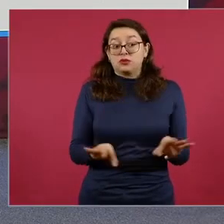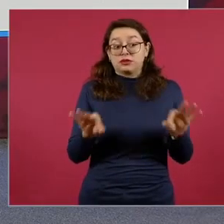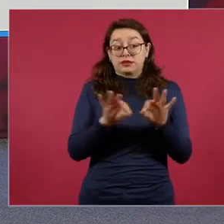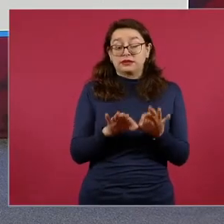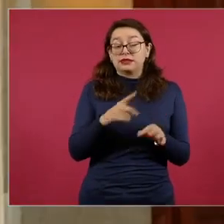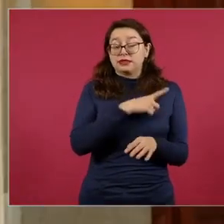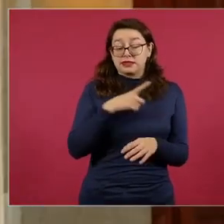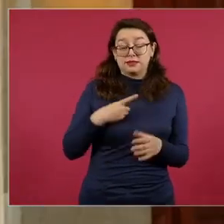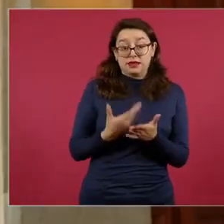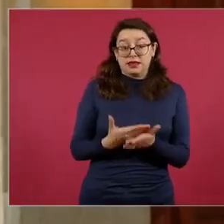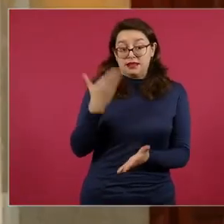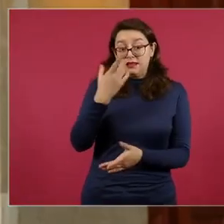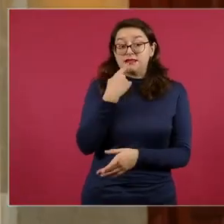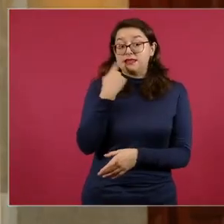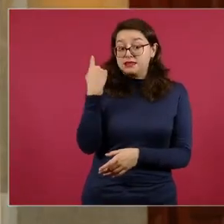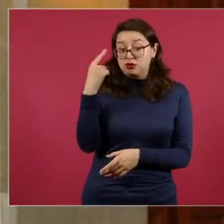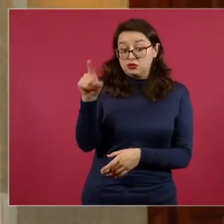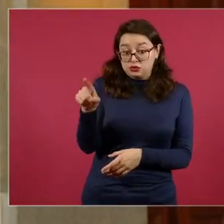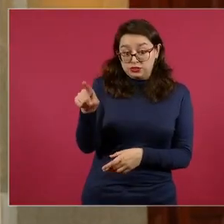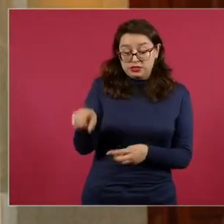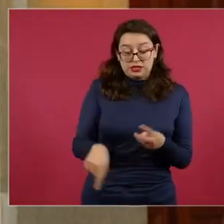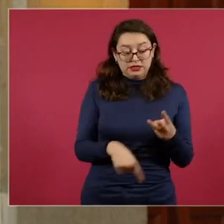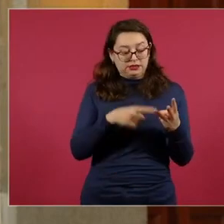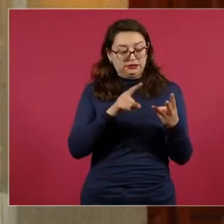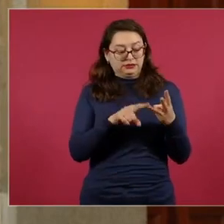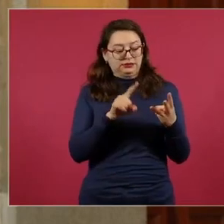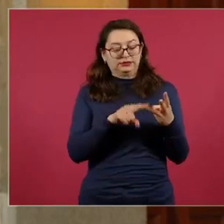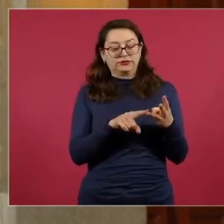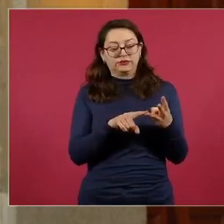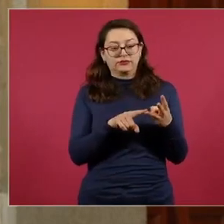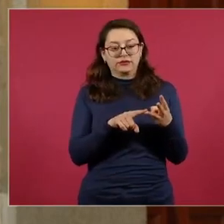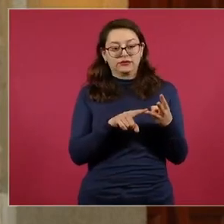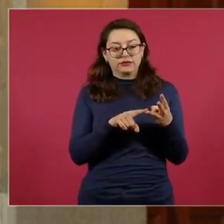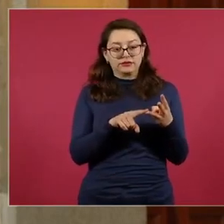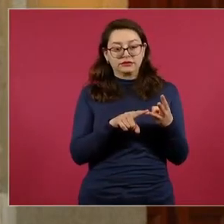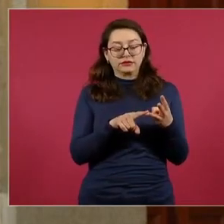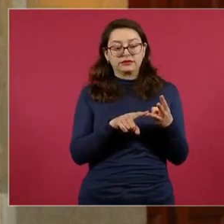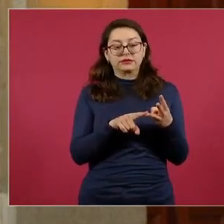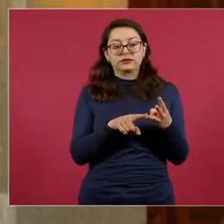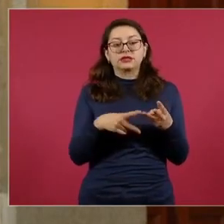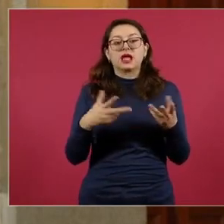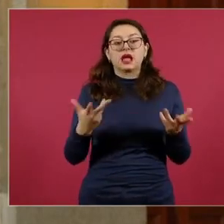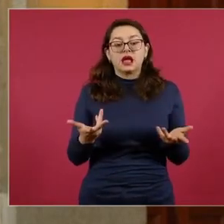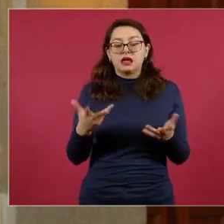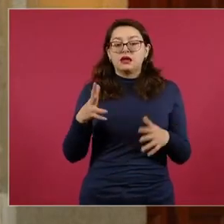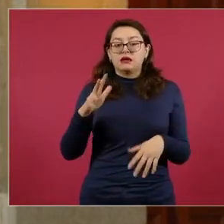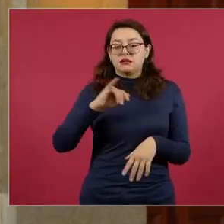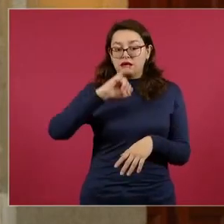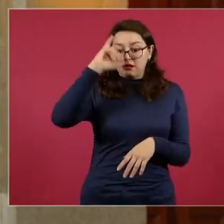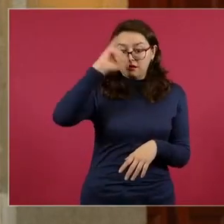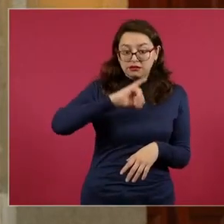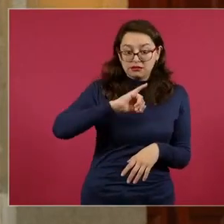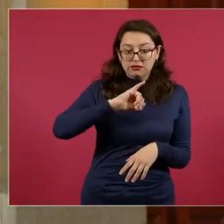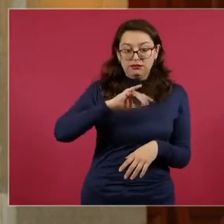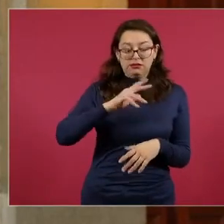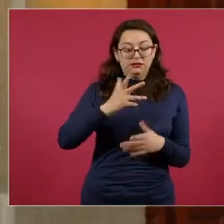la denuncia ante la fiscalía. Está también la búsqueda por patrones, cuando hay casos que pueden buscarse en